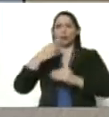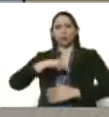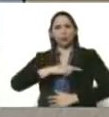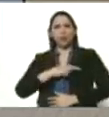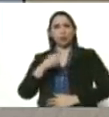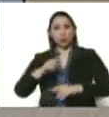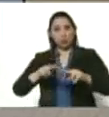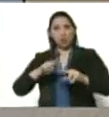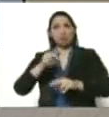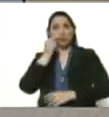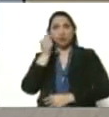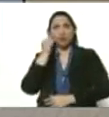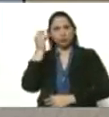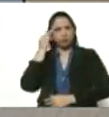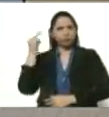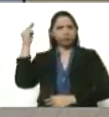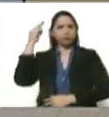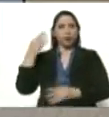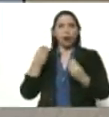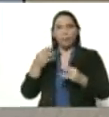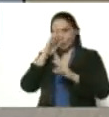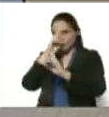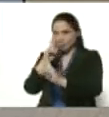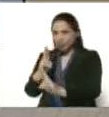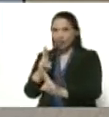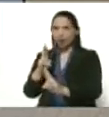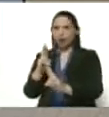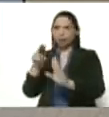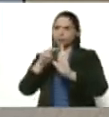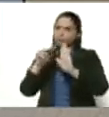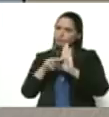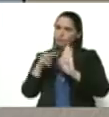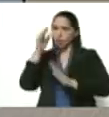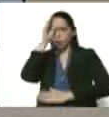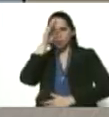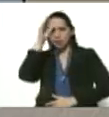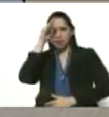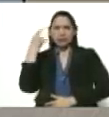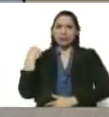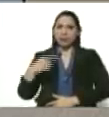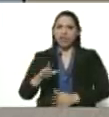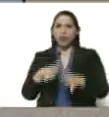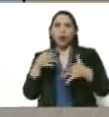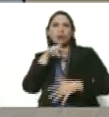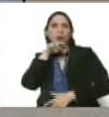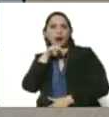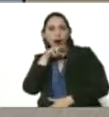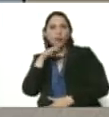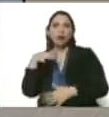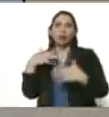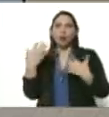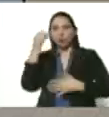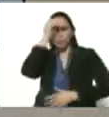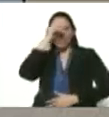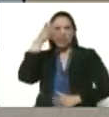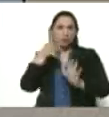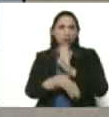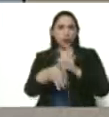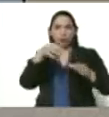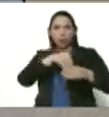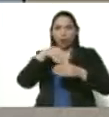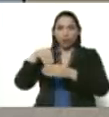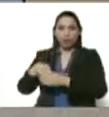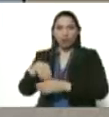nuestras niñas, cómo han respetado el nivel de conciencia que tienen cuando hablan y opinan de la